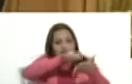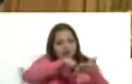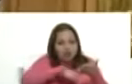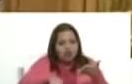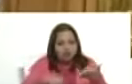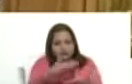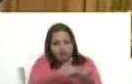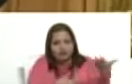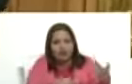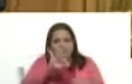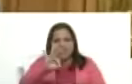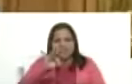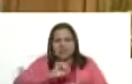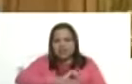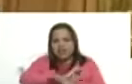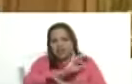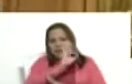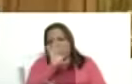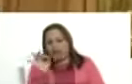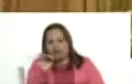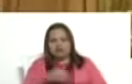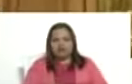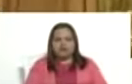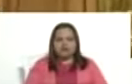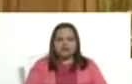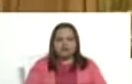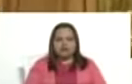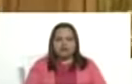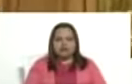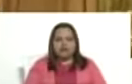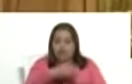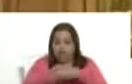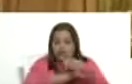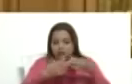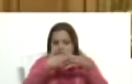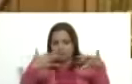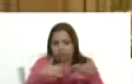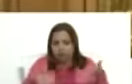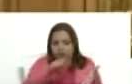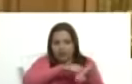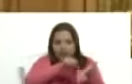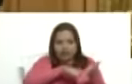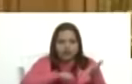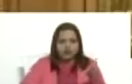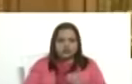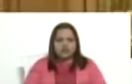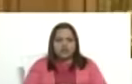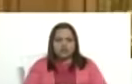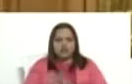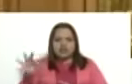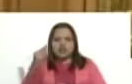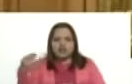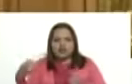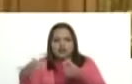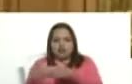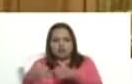Era a las 3 de la mañana, la orden de operaciones. En la tercera división.